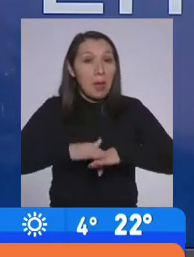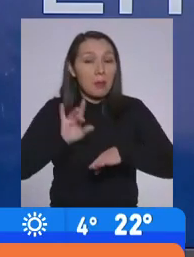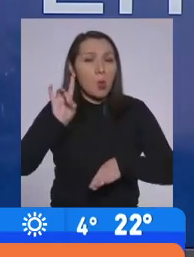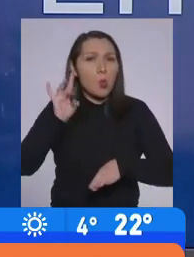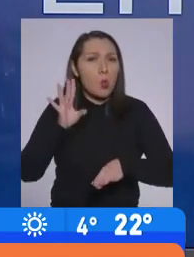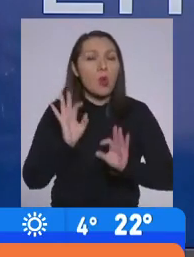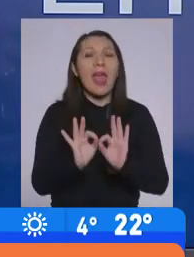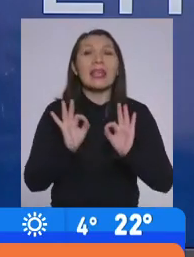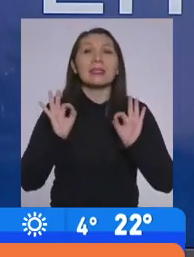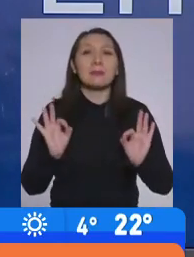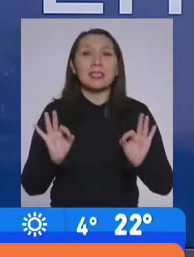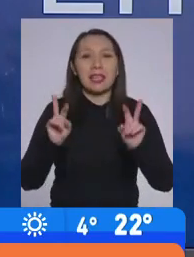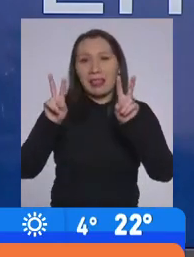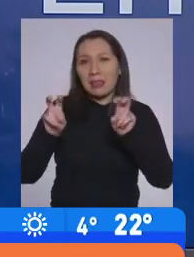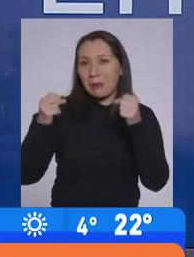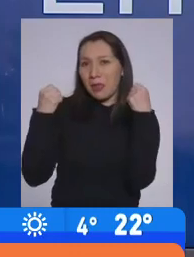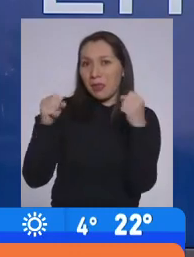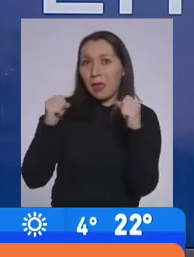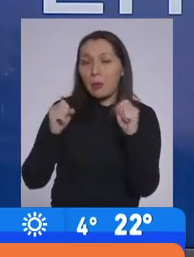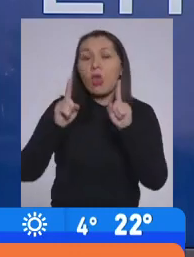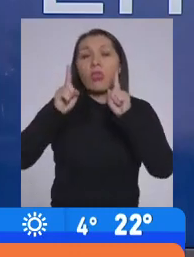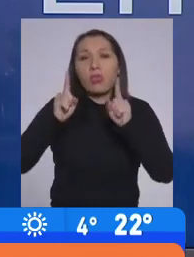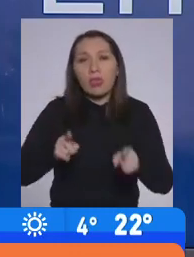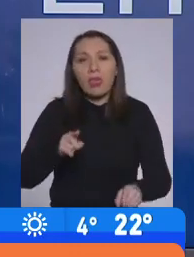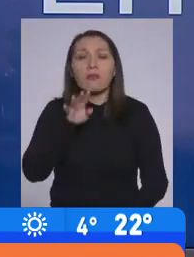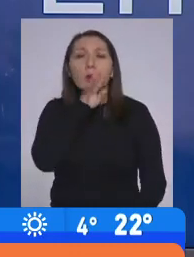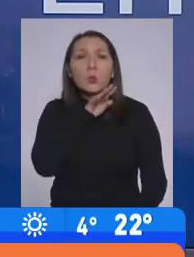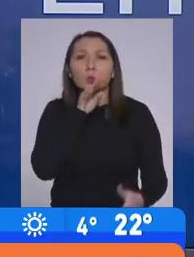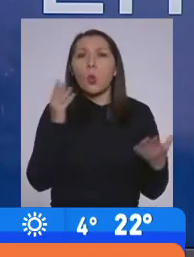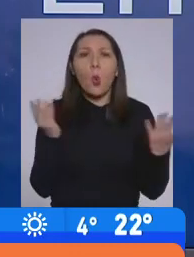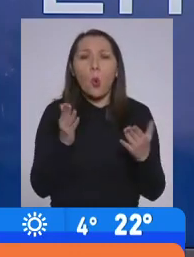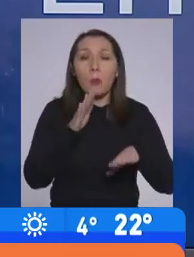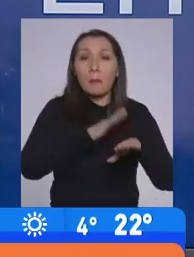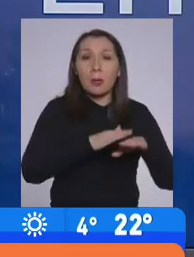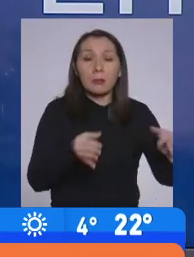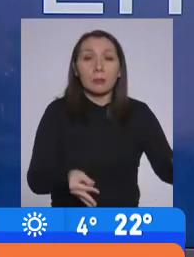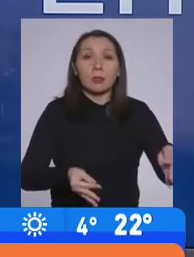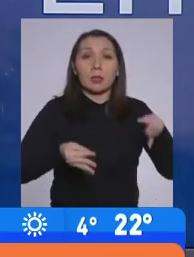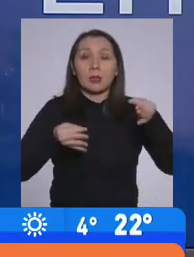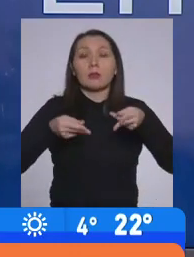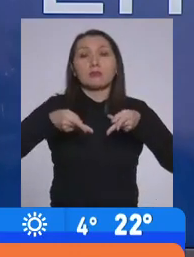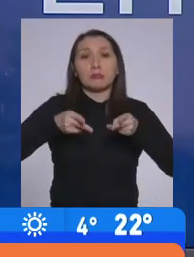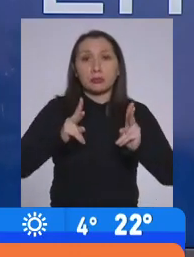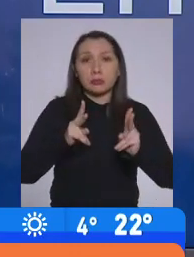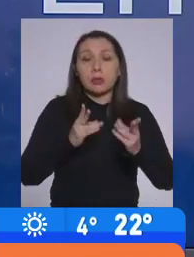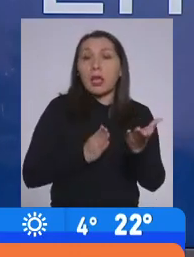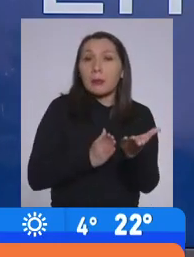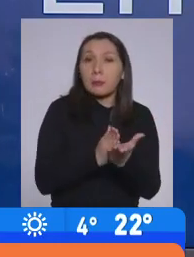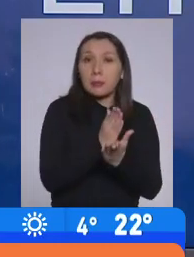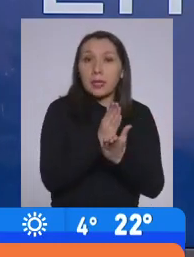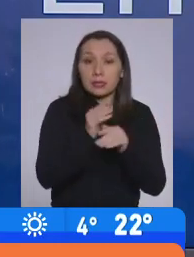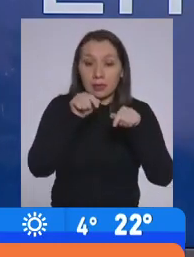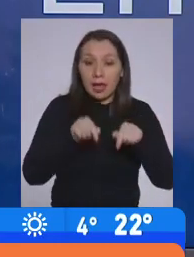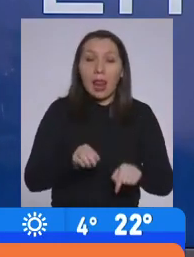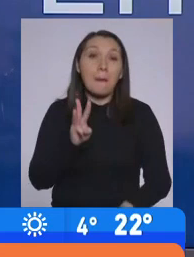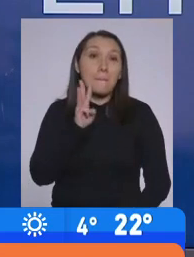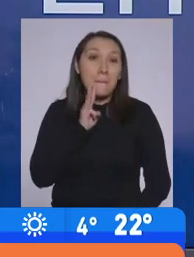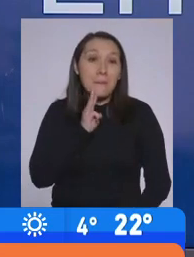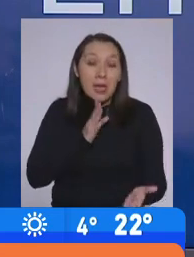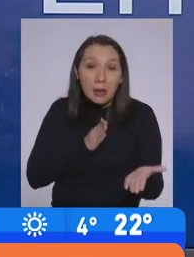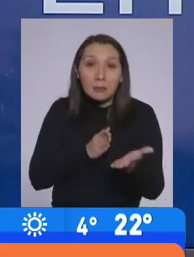único especial deberán utilizar este permiso que será válido a partir de este miércoles